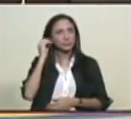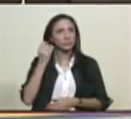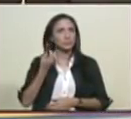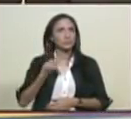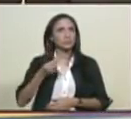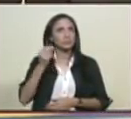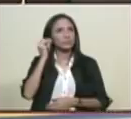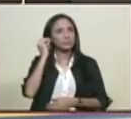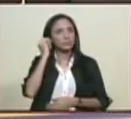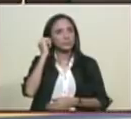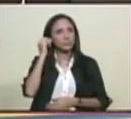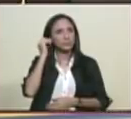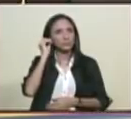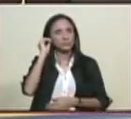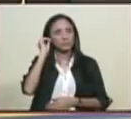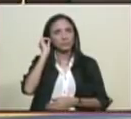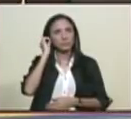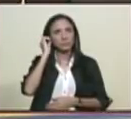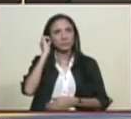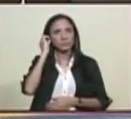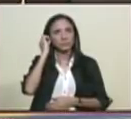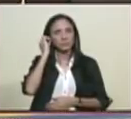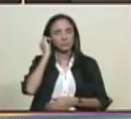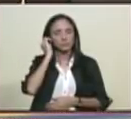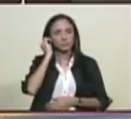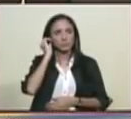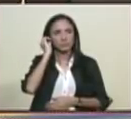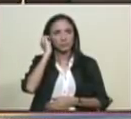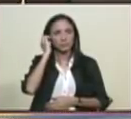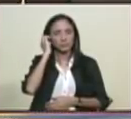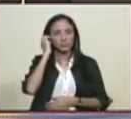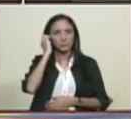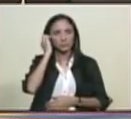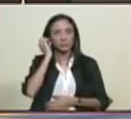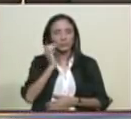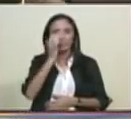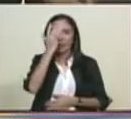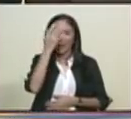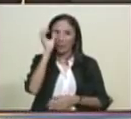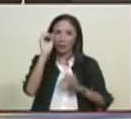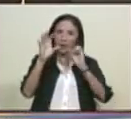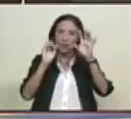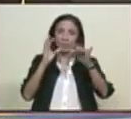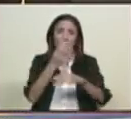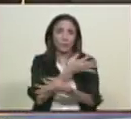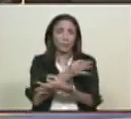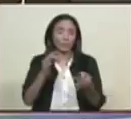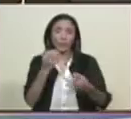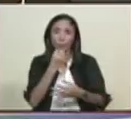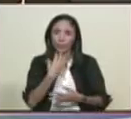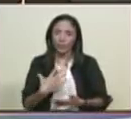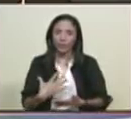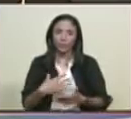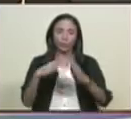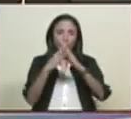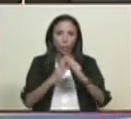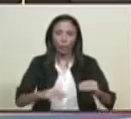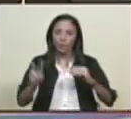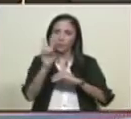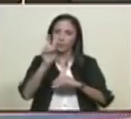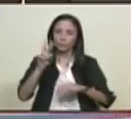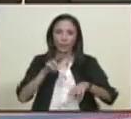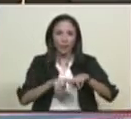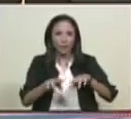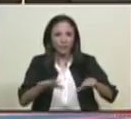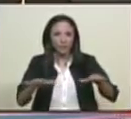Caracas, el Tigre. Carnaval es hermosísimo. Bueno, Venezuela entera, con nuestros niños y niños